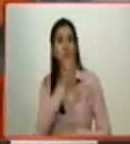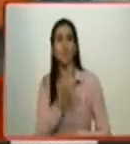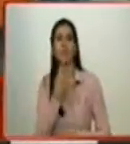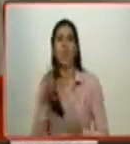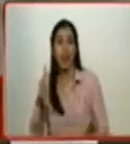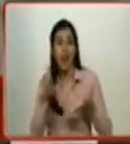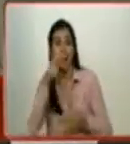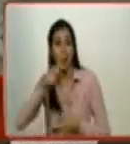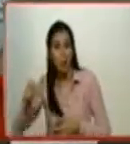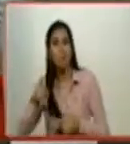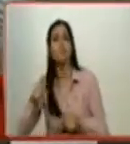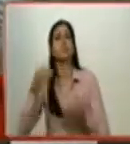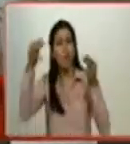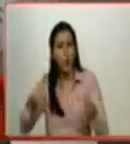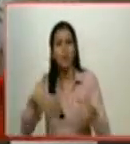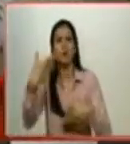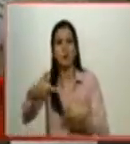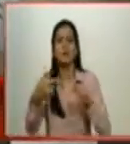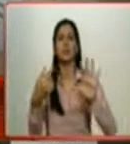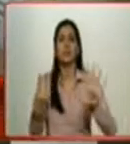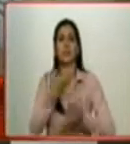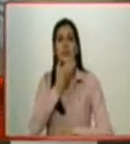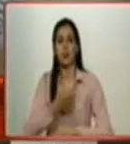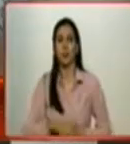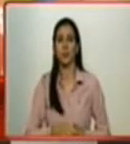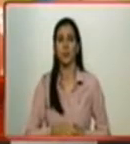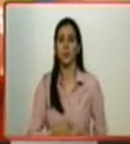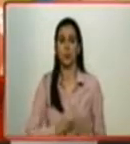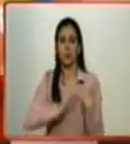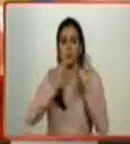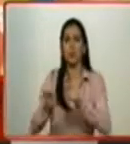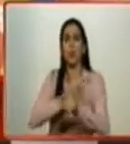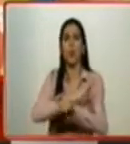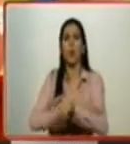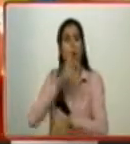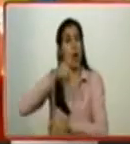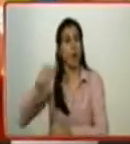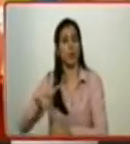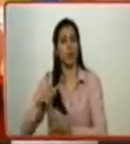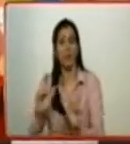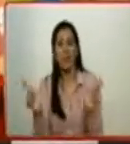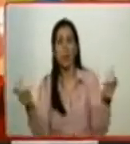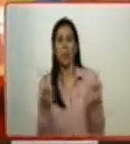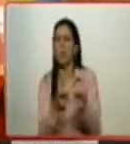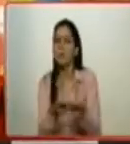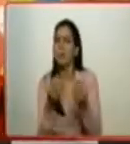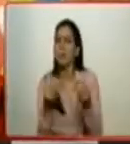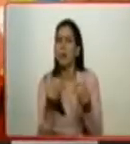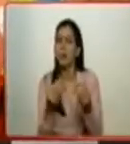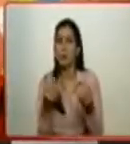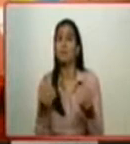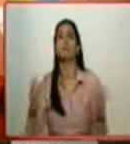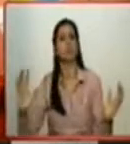garantiza el triunfo en las elecciones del próximo mes de diciembre. Es darle poder al pueblo, de que las asambleas se hagan con el verdadero, con